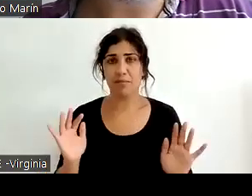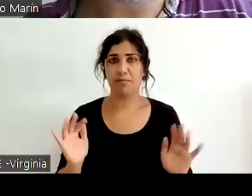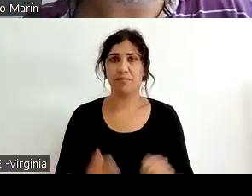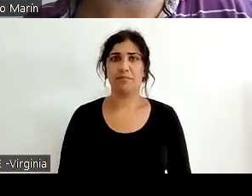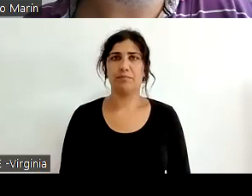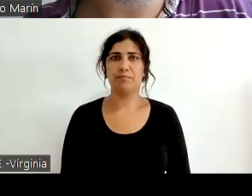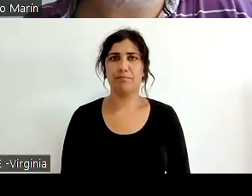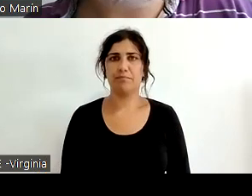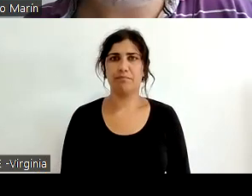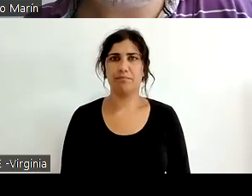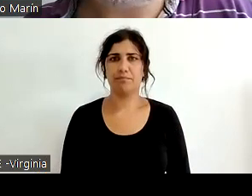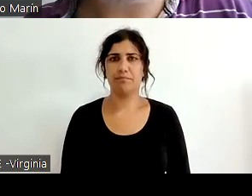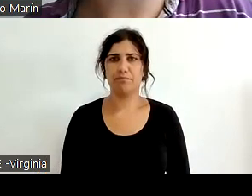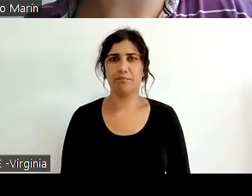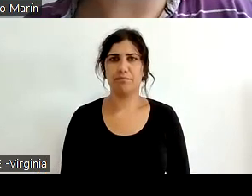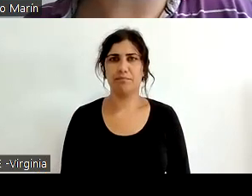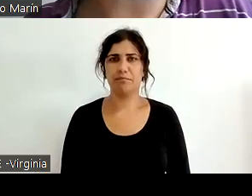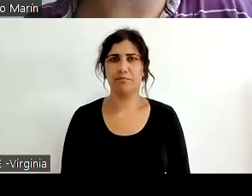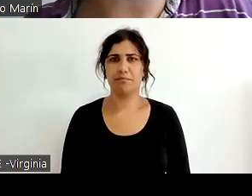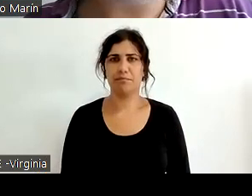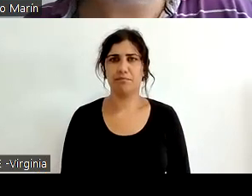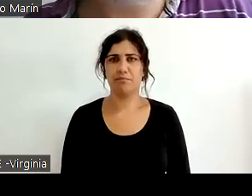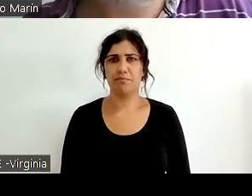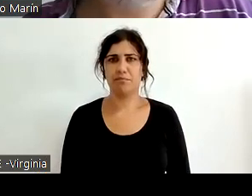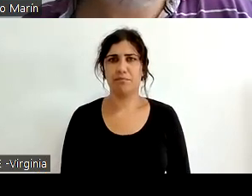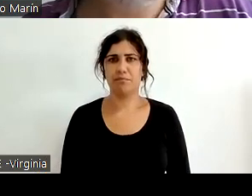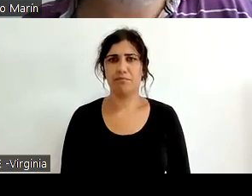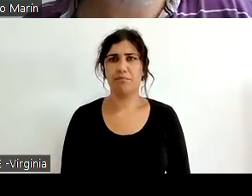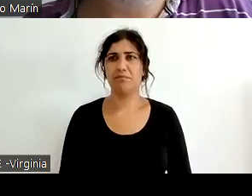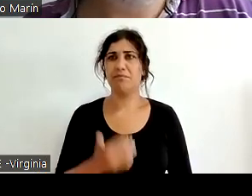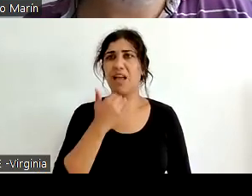pregunta más que queráis realizar, algo que no haya quedado claro,